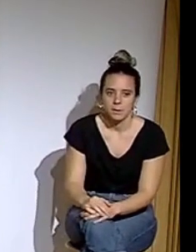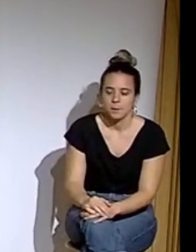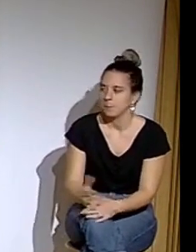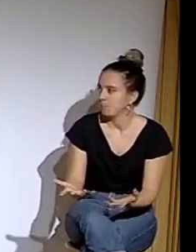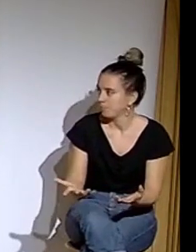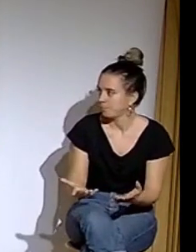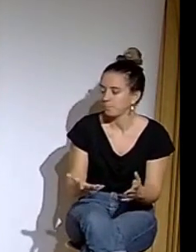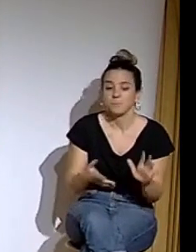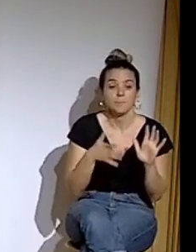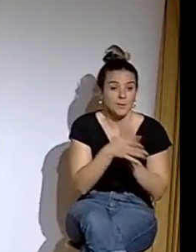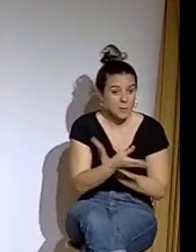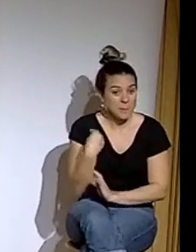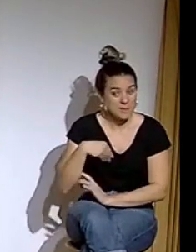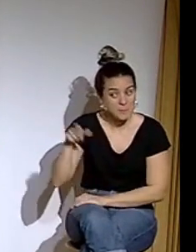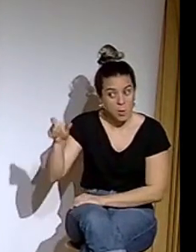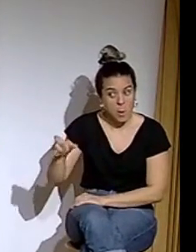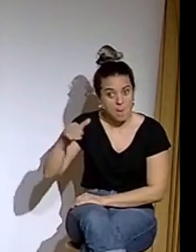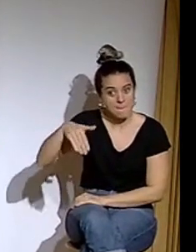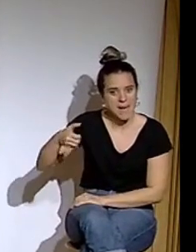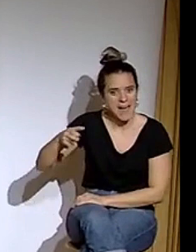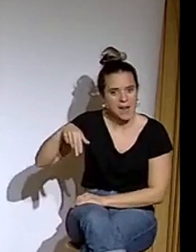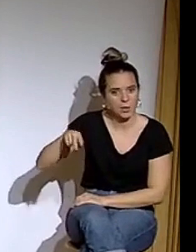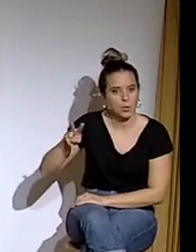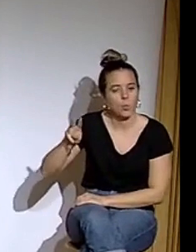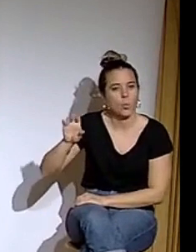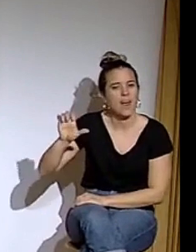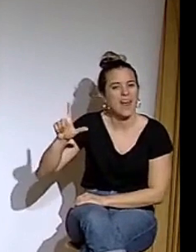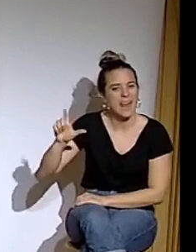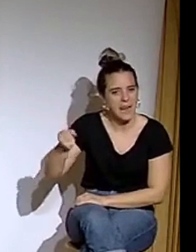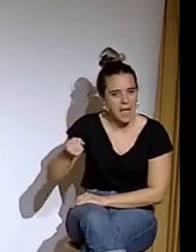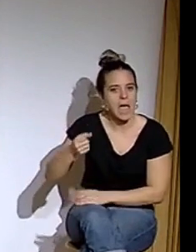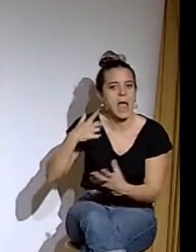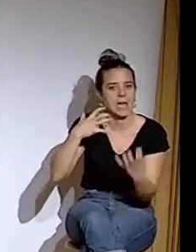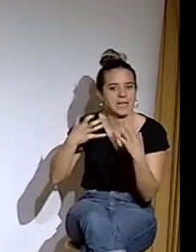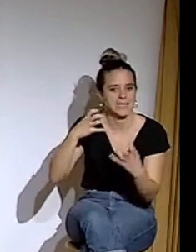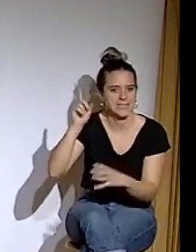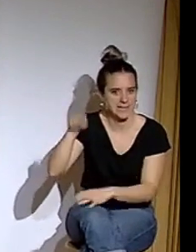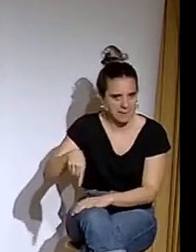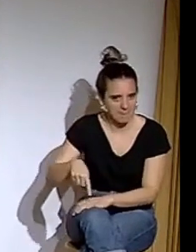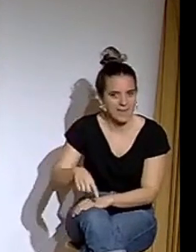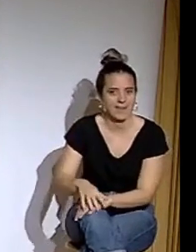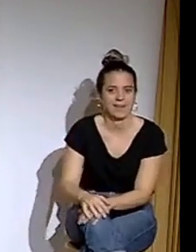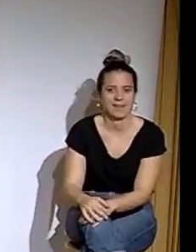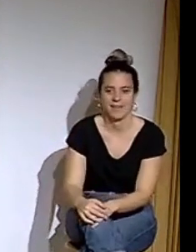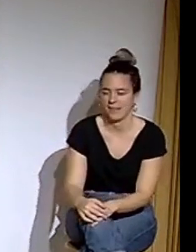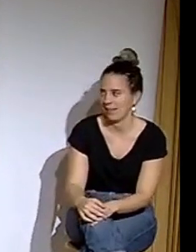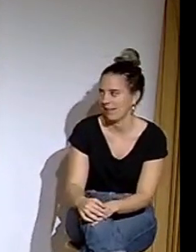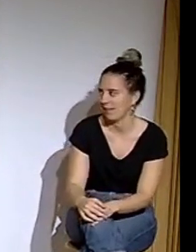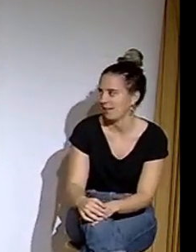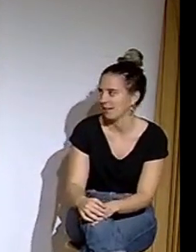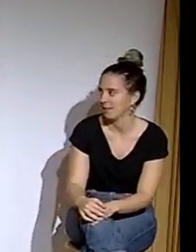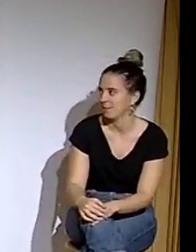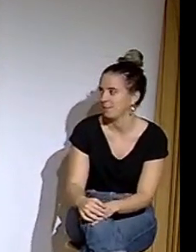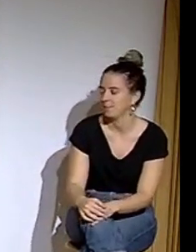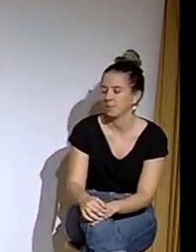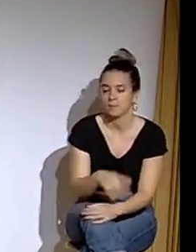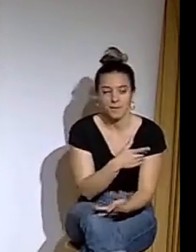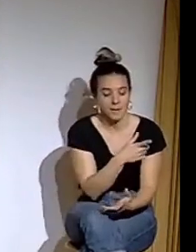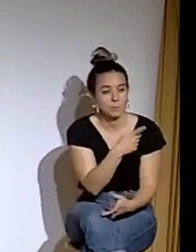eso Manuela también es artista no yo yo respeto tu pregunta yo ahora pensaba